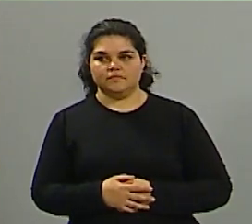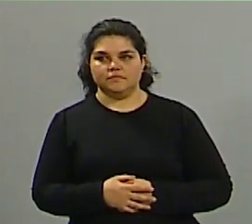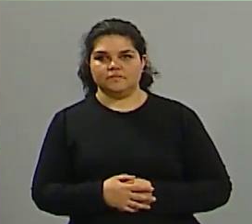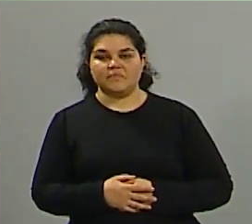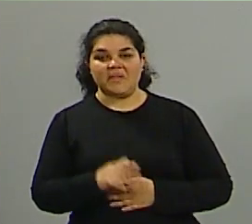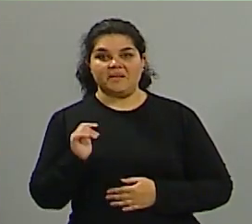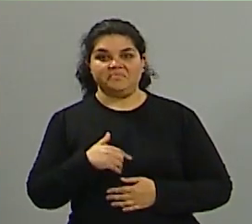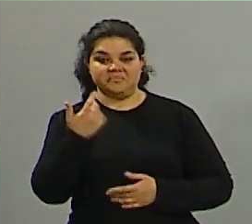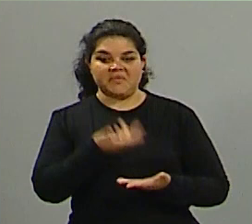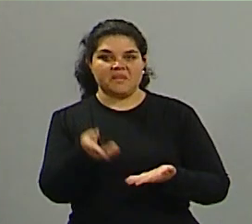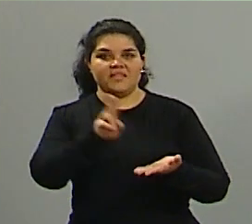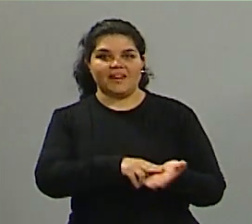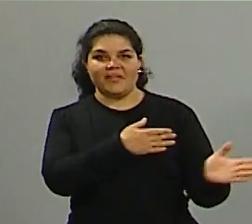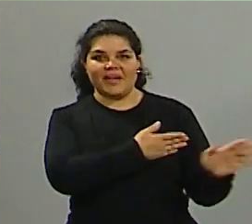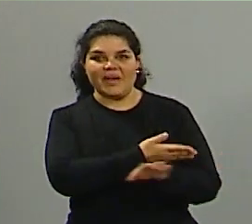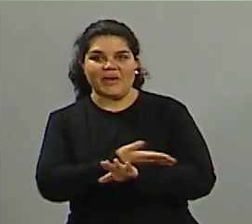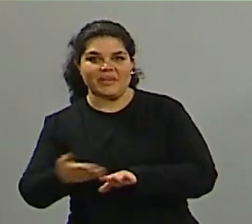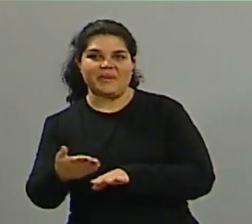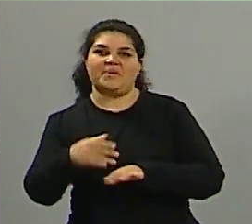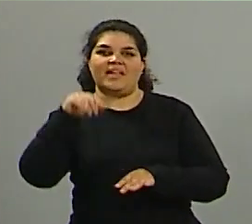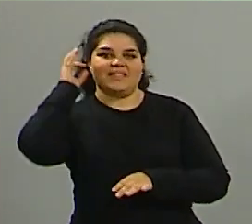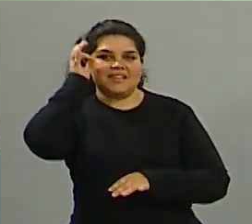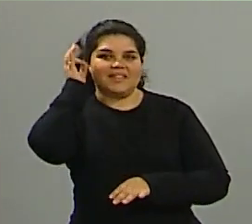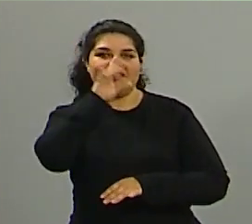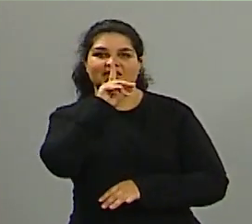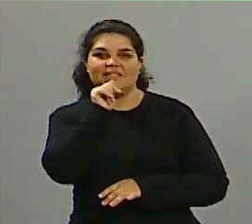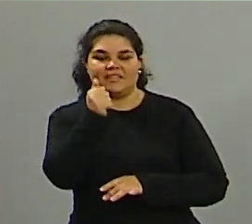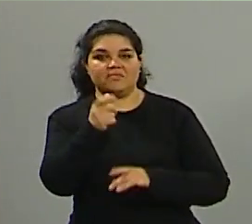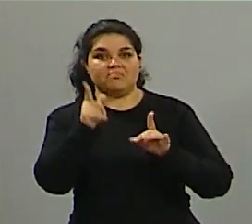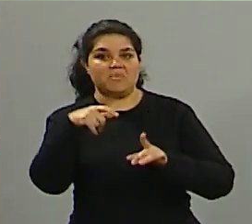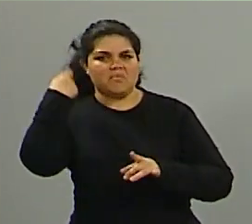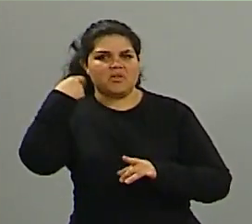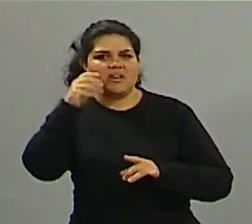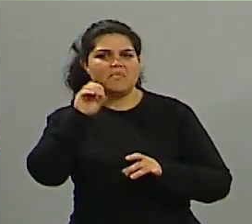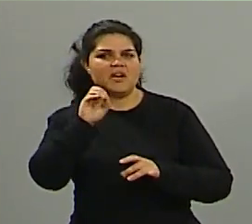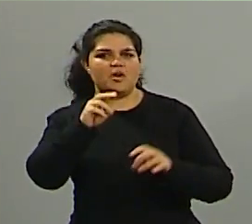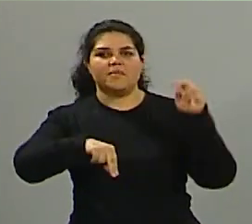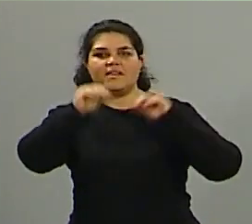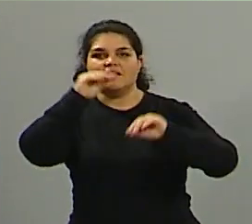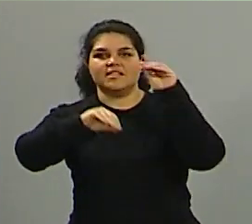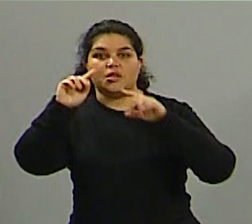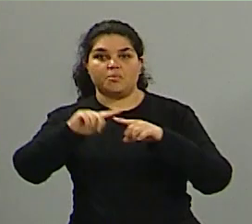Bueno, aquí estamos de vuelta en el 30 de la TDA. Esto es Chat Político. Estamos también en YouTube. Recuerden